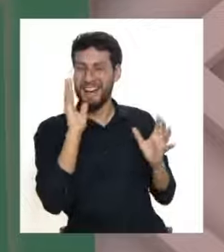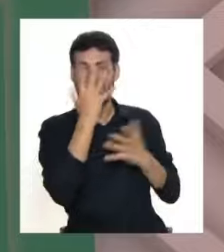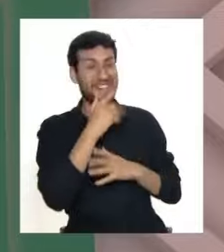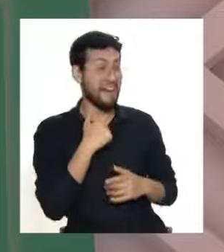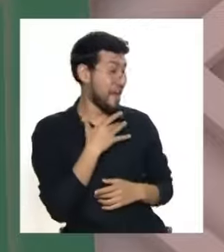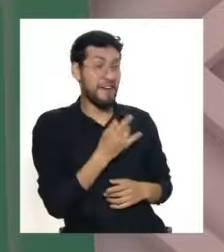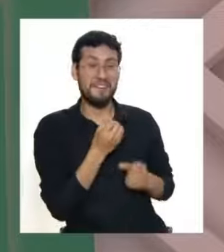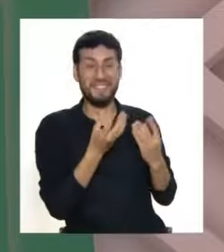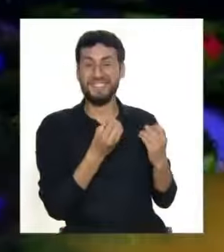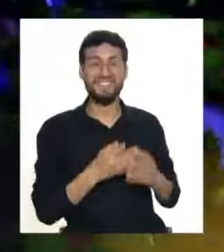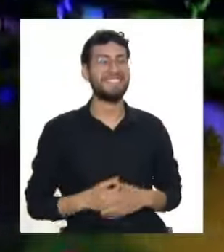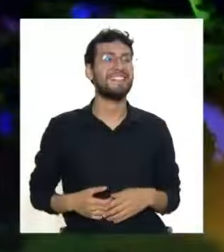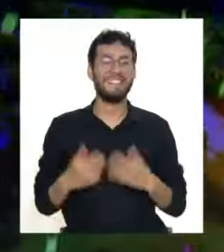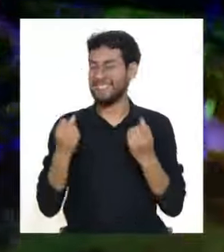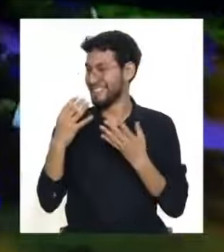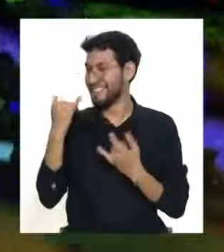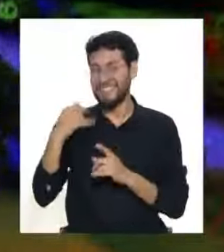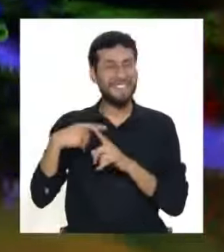encanta.